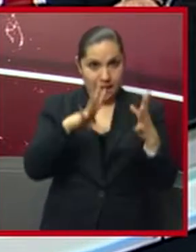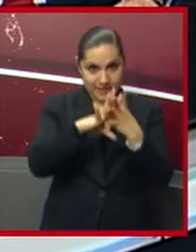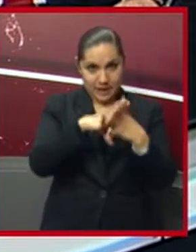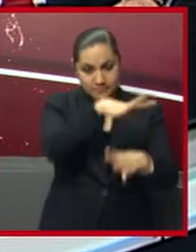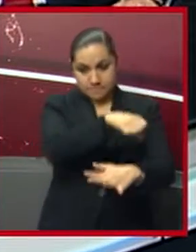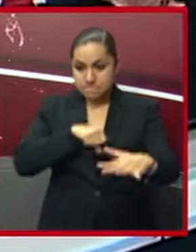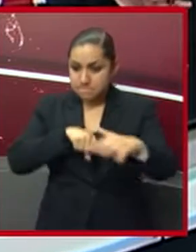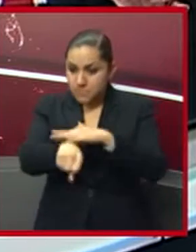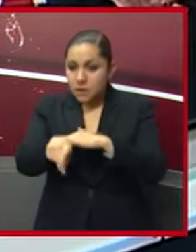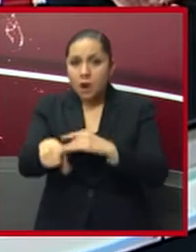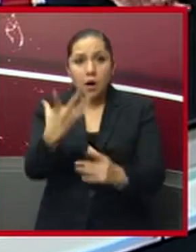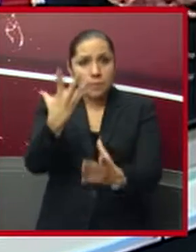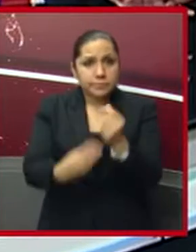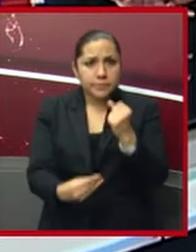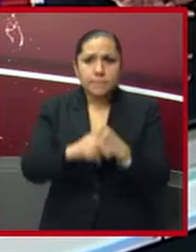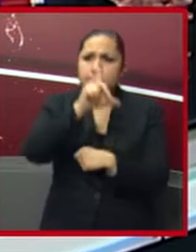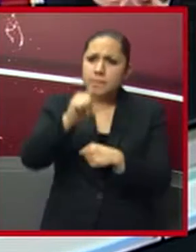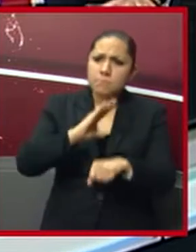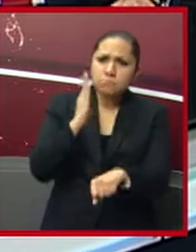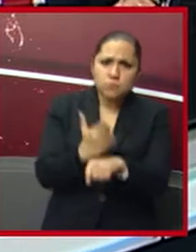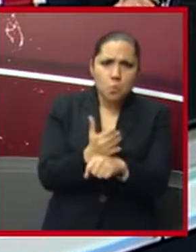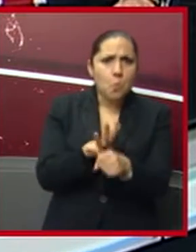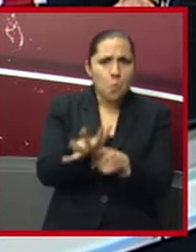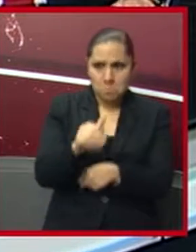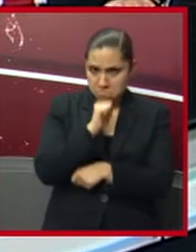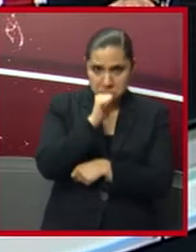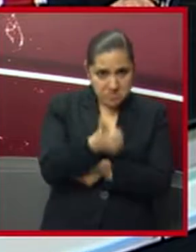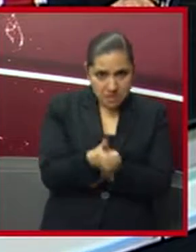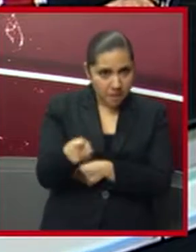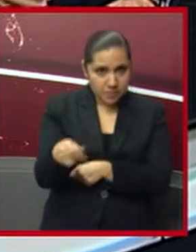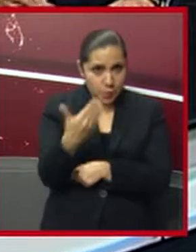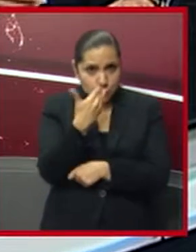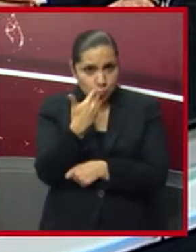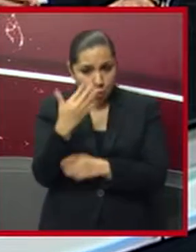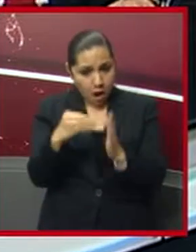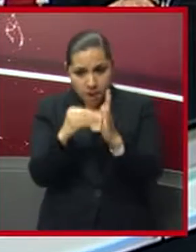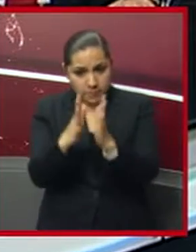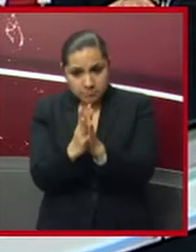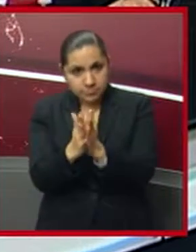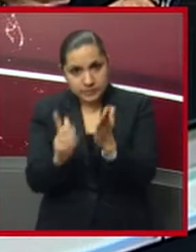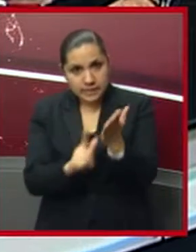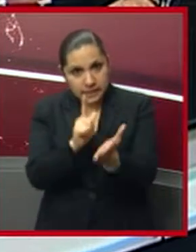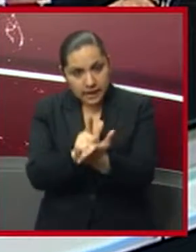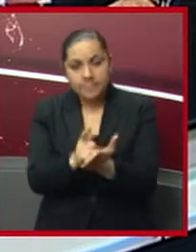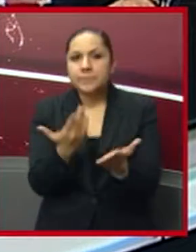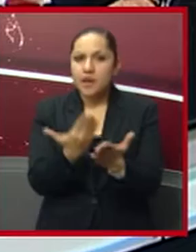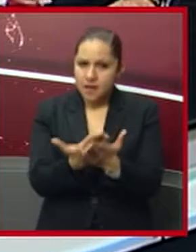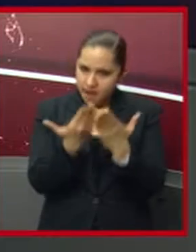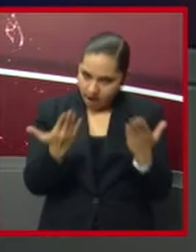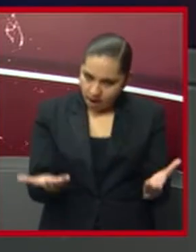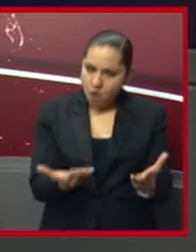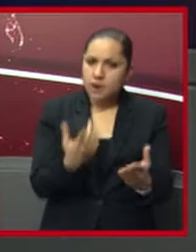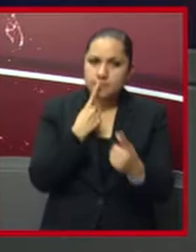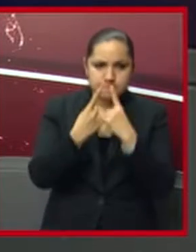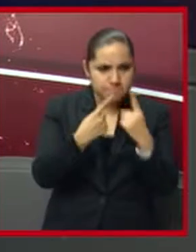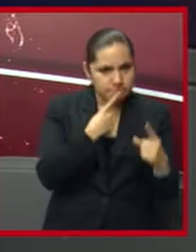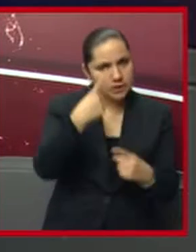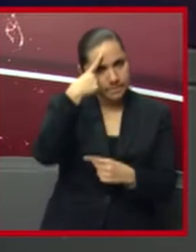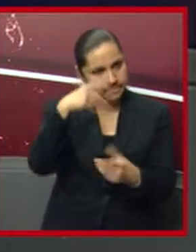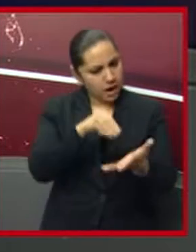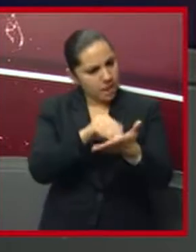ni tenía pena. Es increíble, pero así estaba. Ahora se le está estableciendo una pena, se le está estableciendo